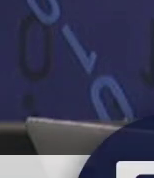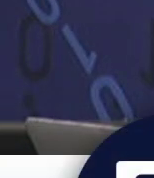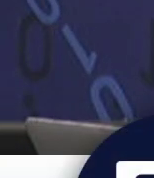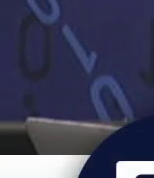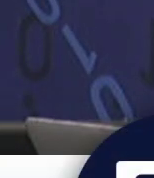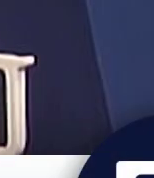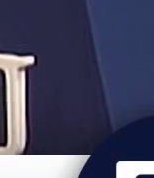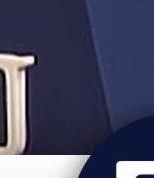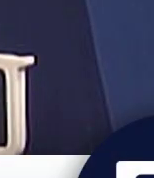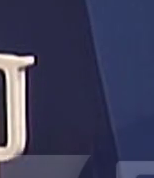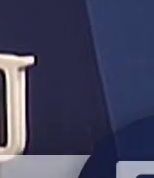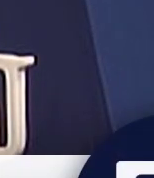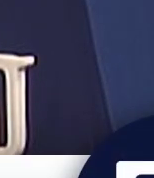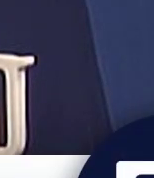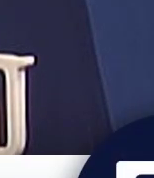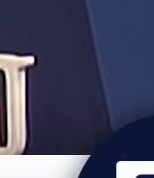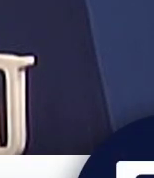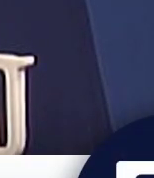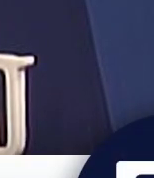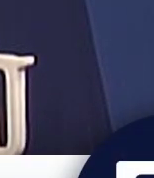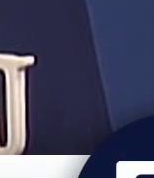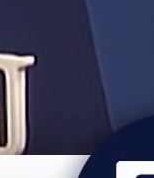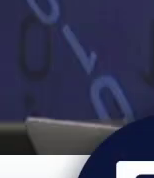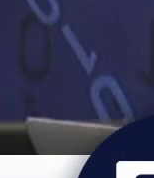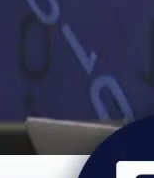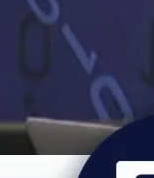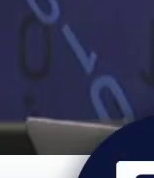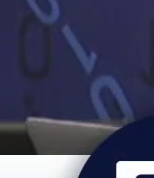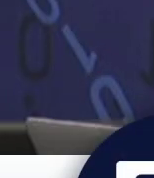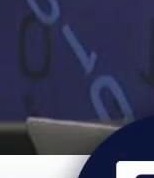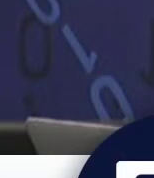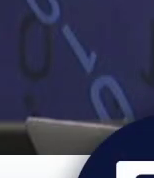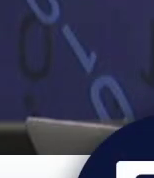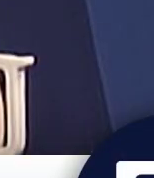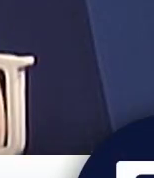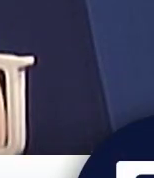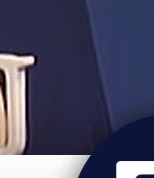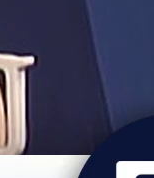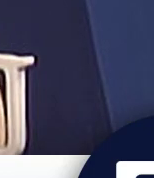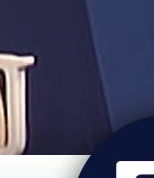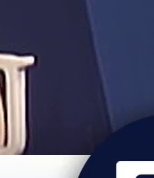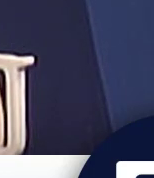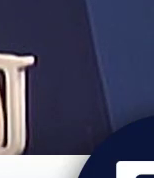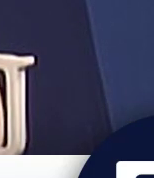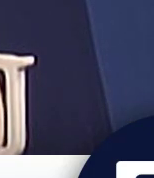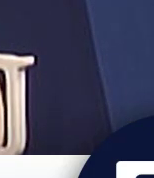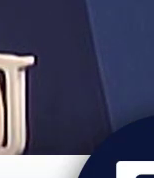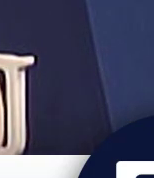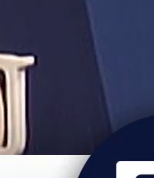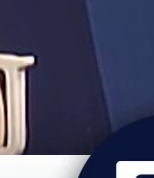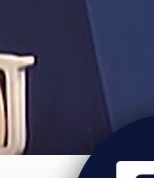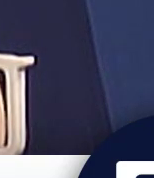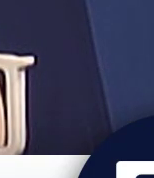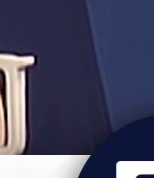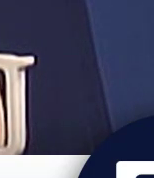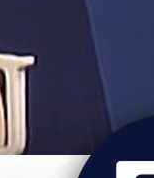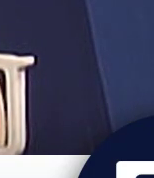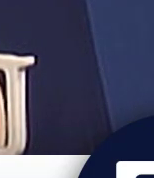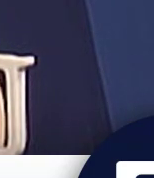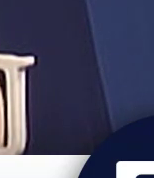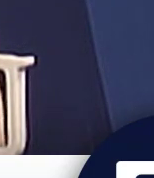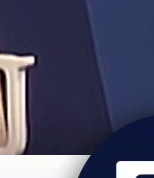Hola Luis, muy buenos días. The show must go on, ¿no? Así es, estamos pendientes con lo que está ocurriendo en la conferencia mañanera del